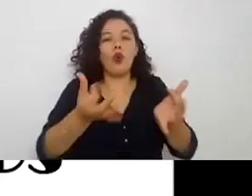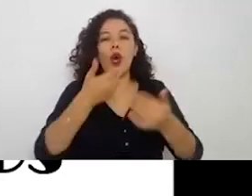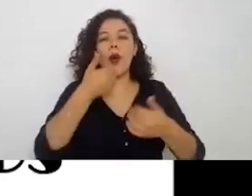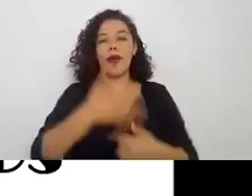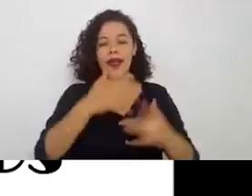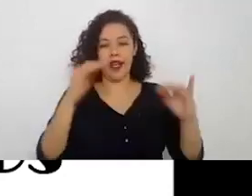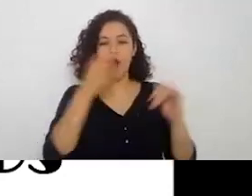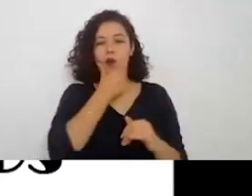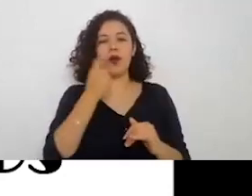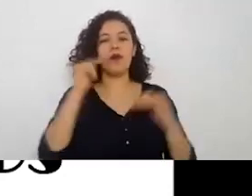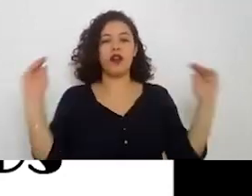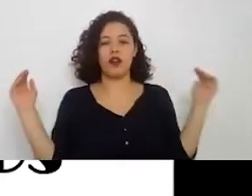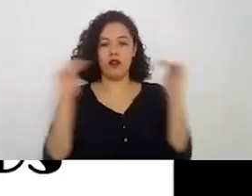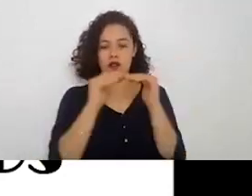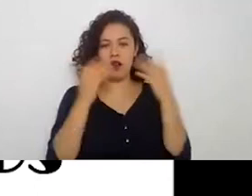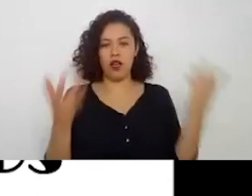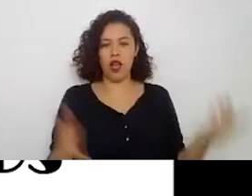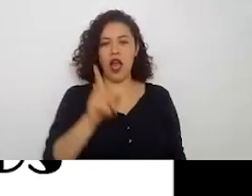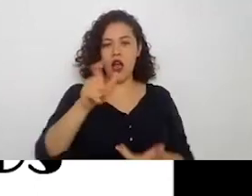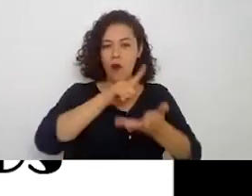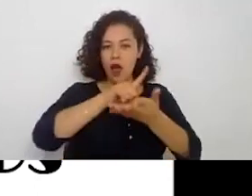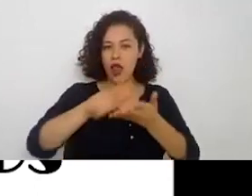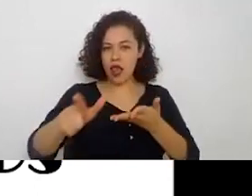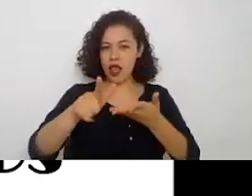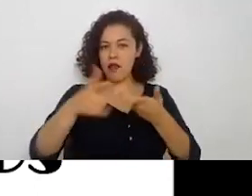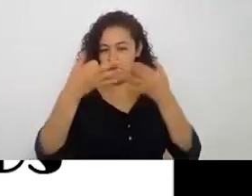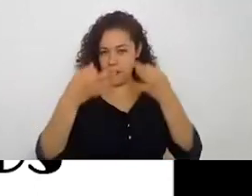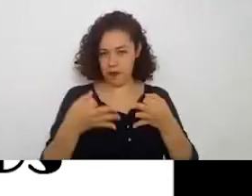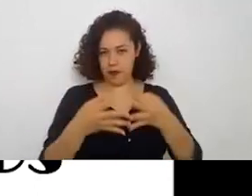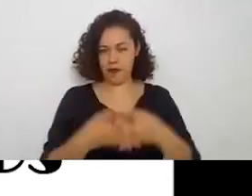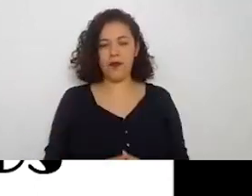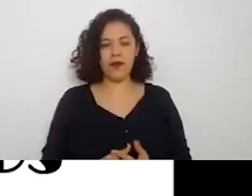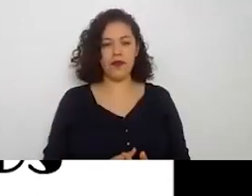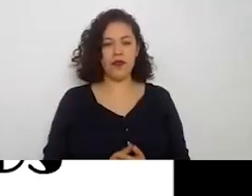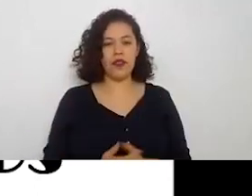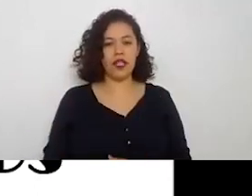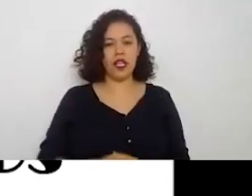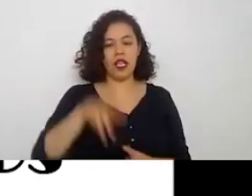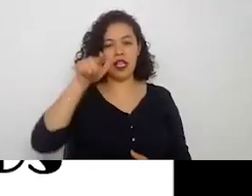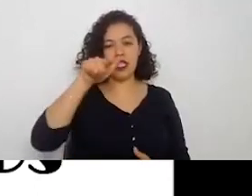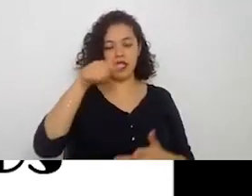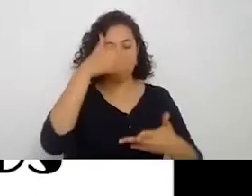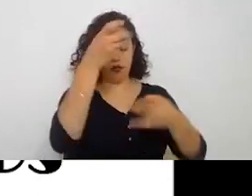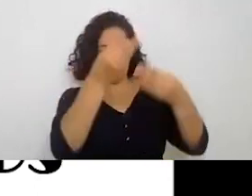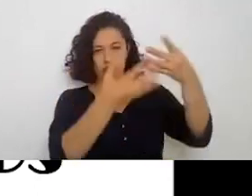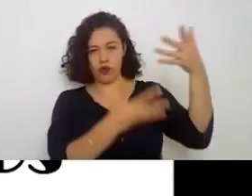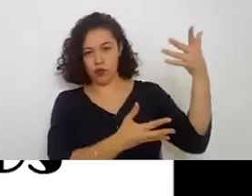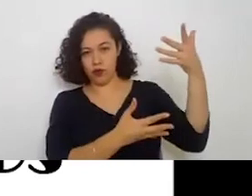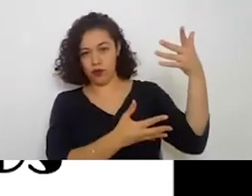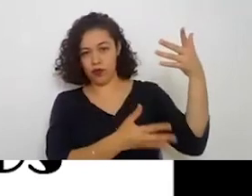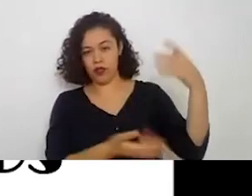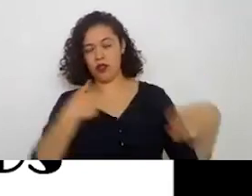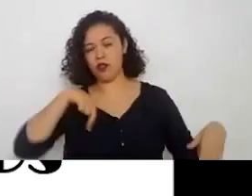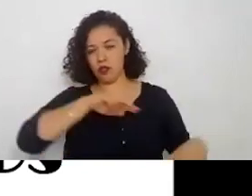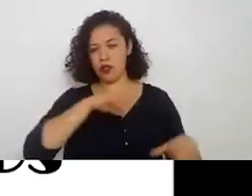igualdad de género, agua limpia y saneamiento, ¿verdad? Todos estos 17 objetivos nos están involucrando